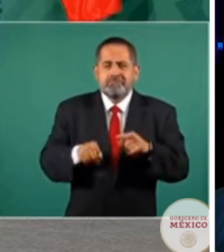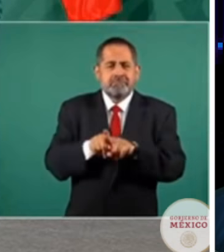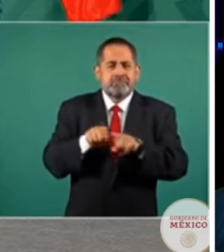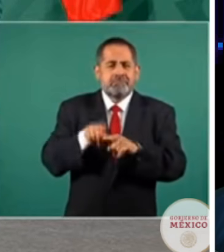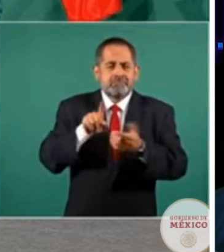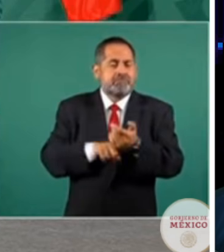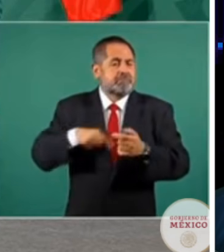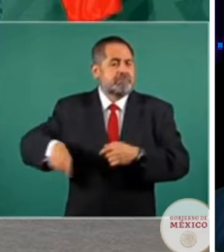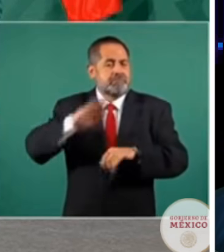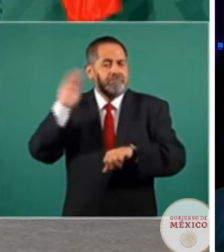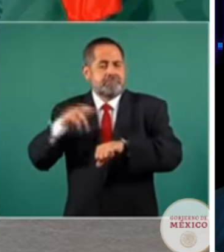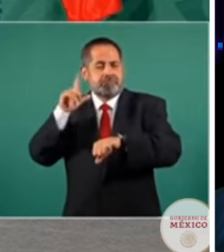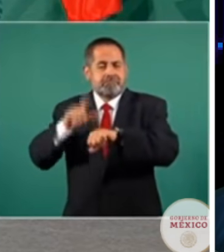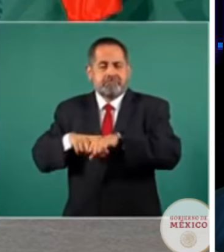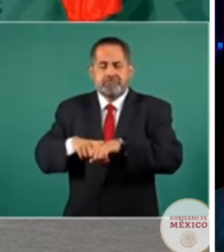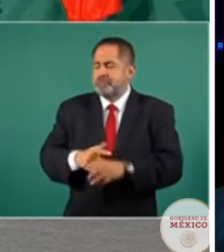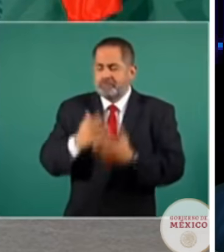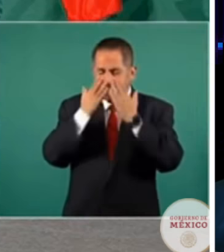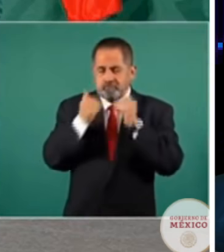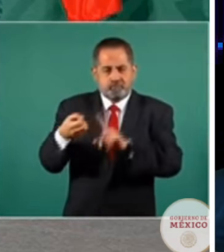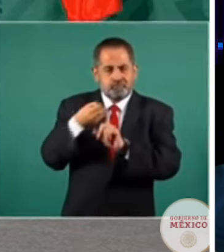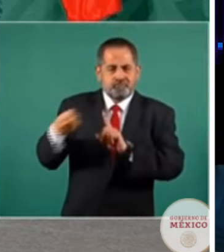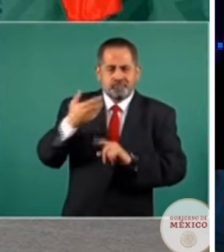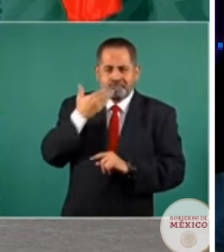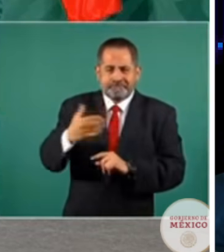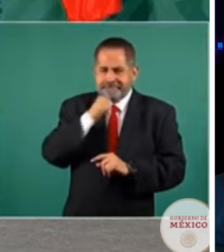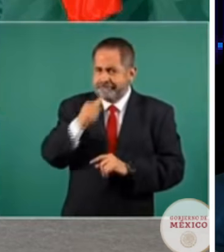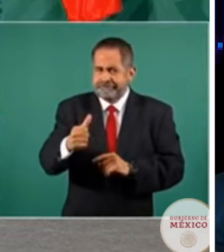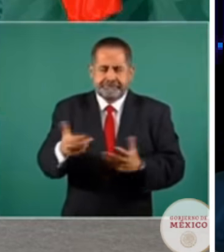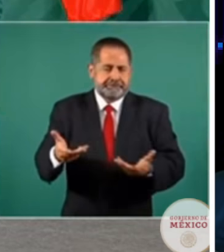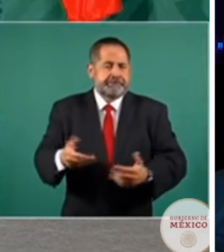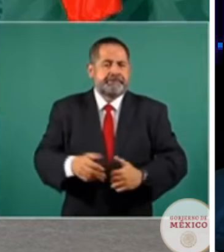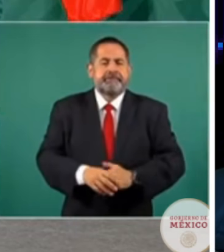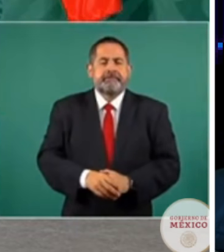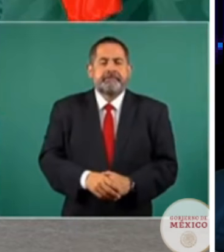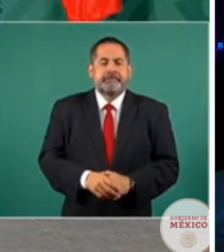en lo que tiene que ver con el Poder Judicial Federal,